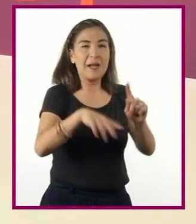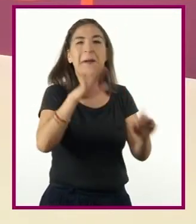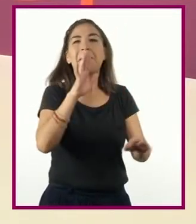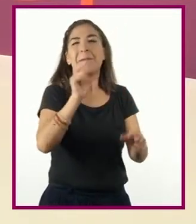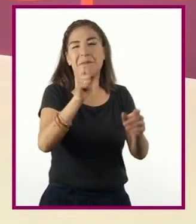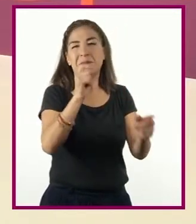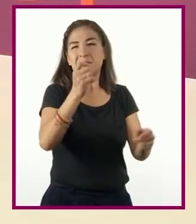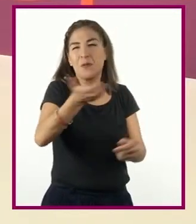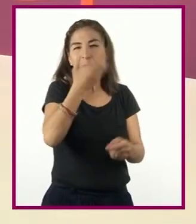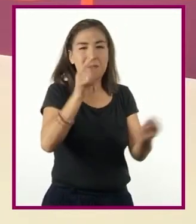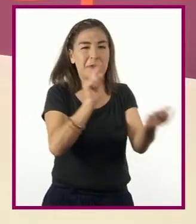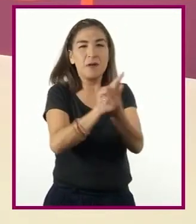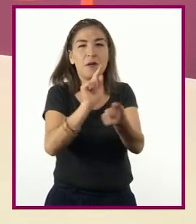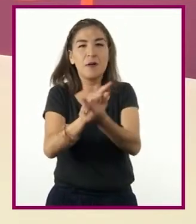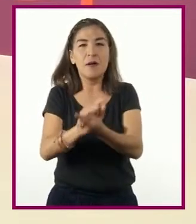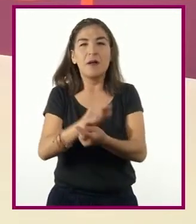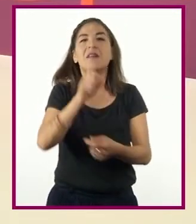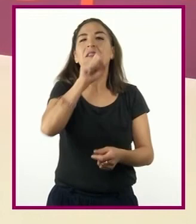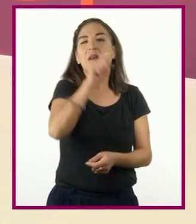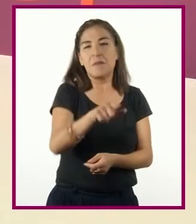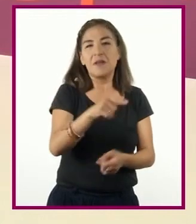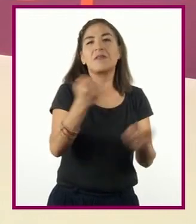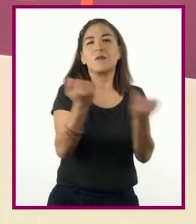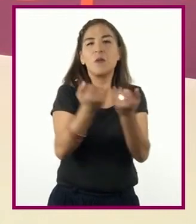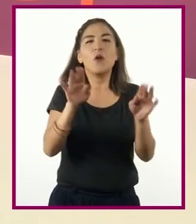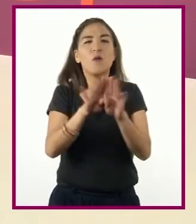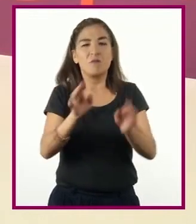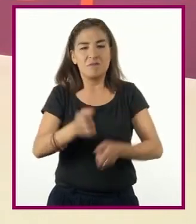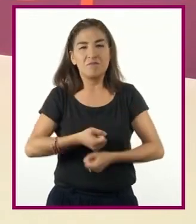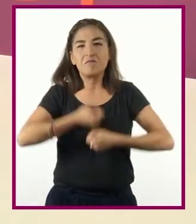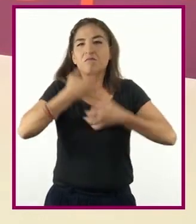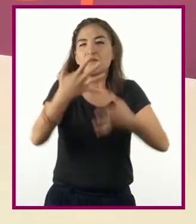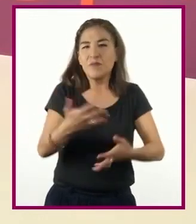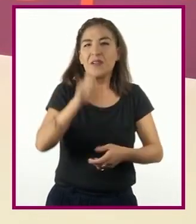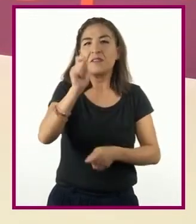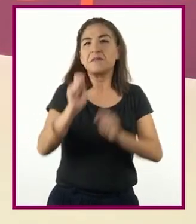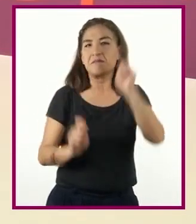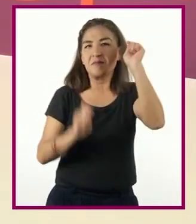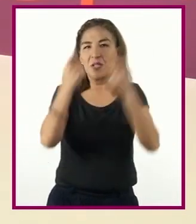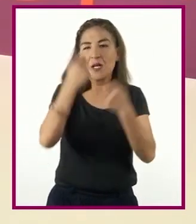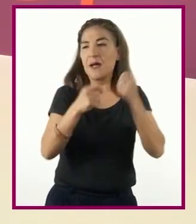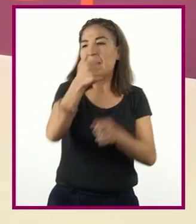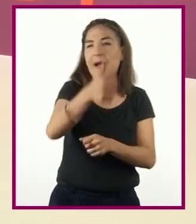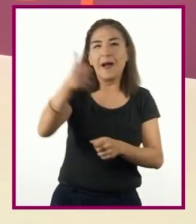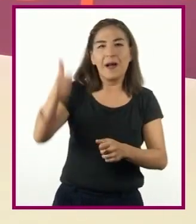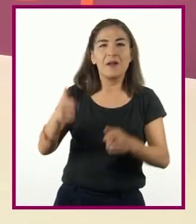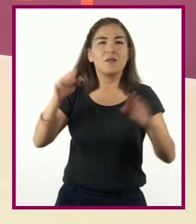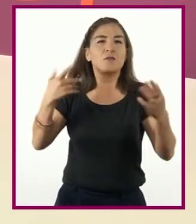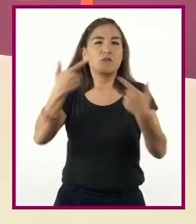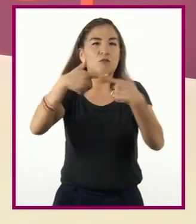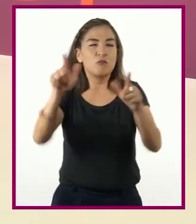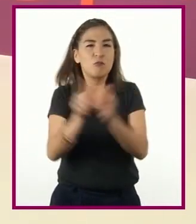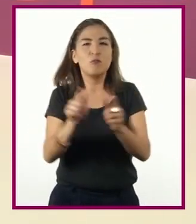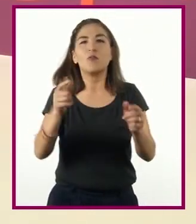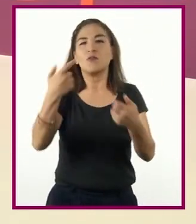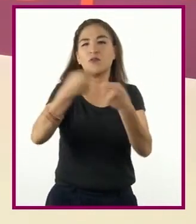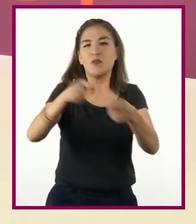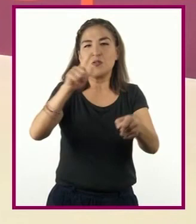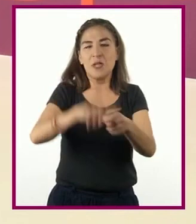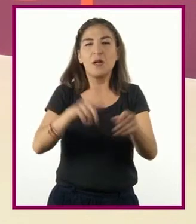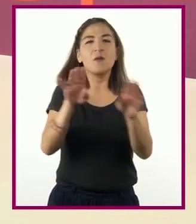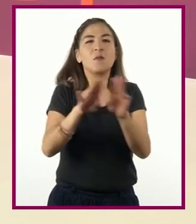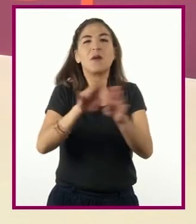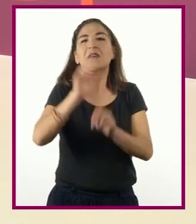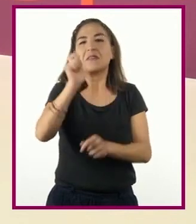inmediato, también recibimos influencia de las expresiones y rasgos que caracterizan a los grupos sociales en términos